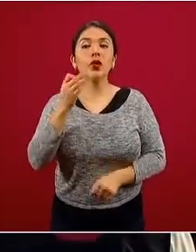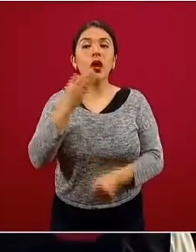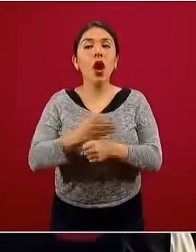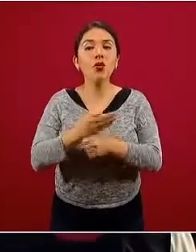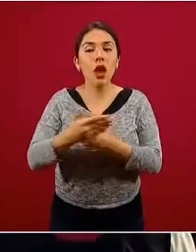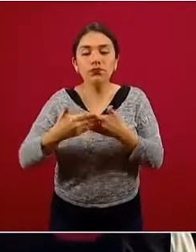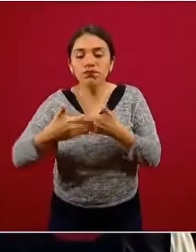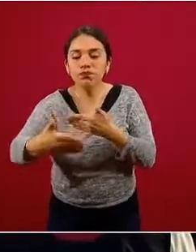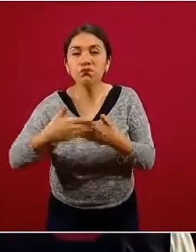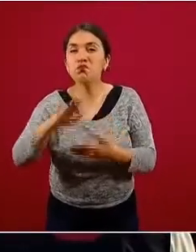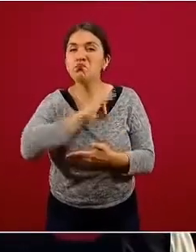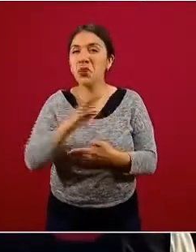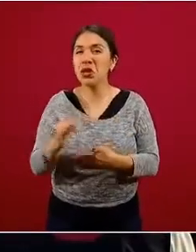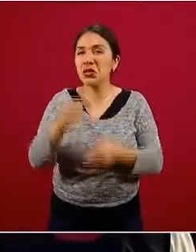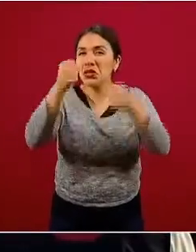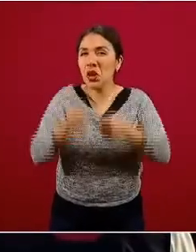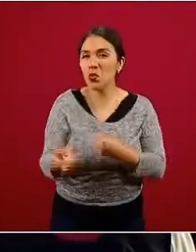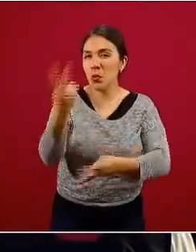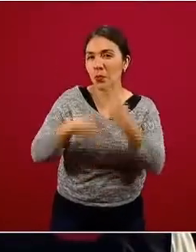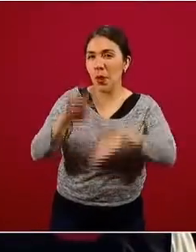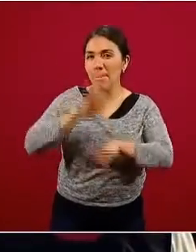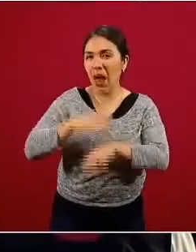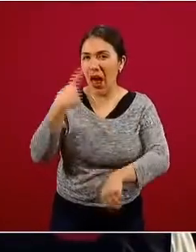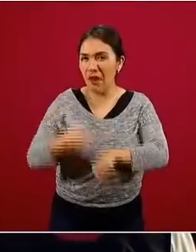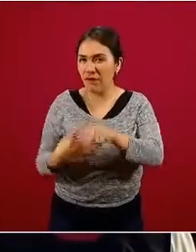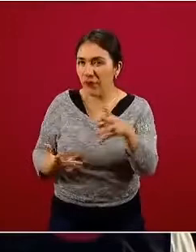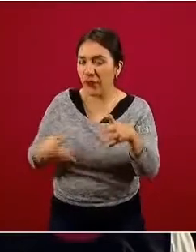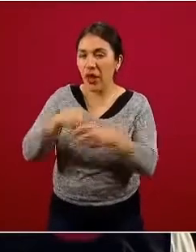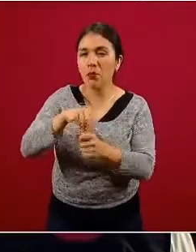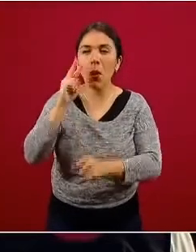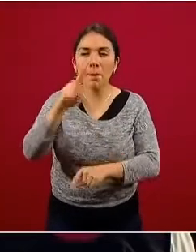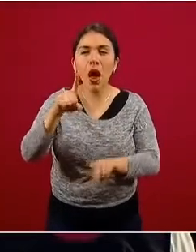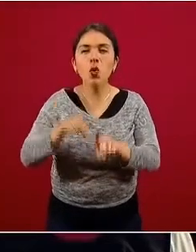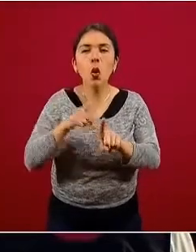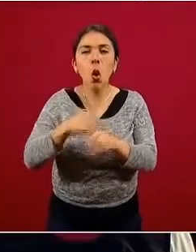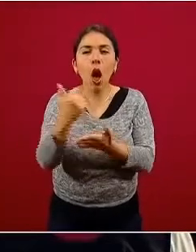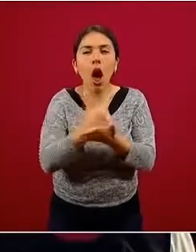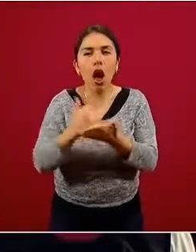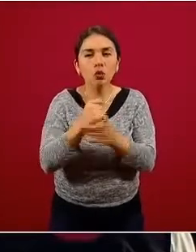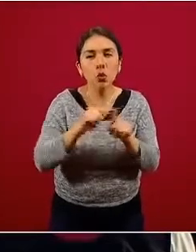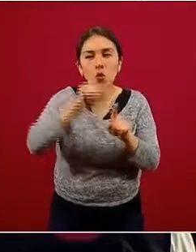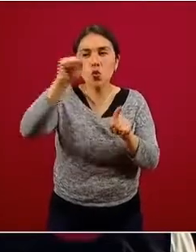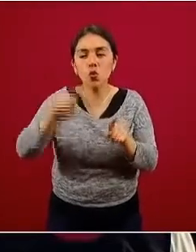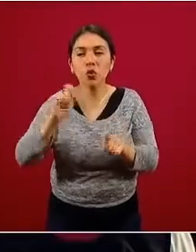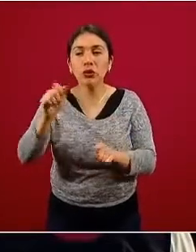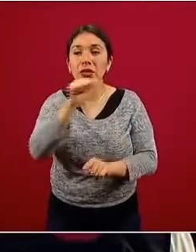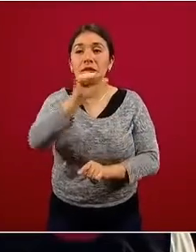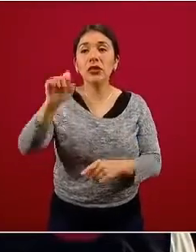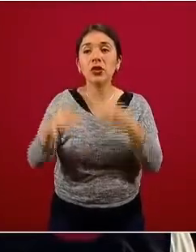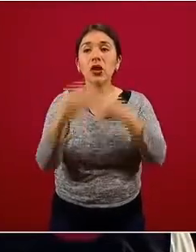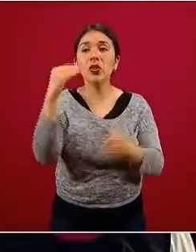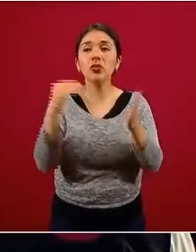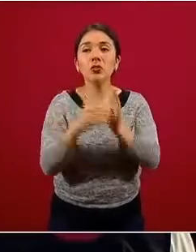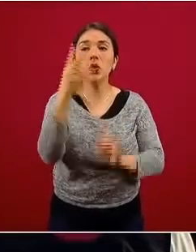de los casos estimados. Aquí podemos verlos en la curva de color azul,